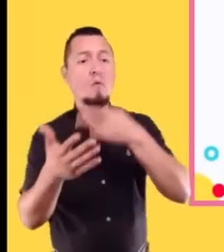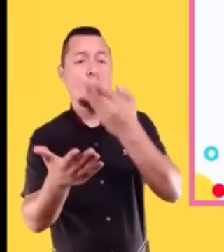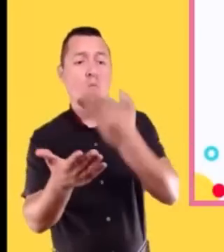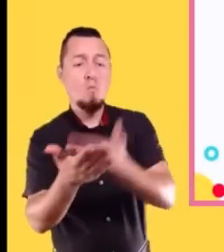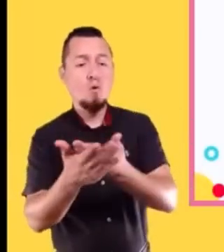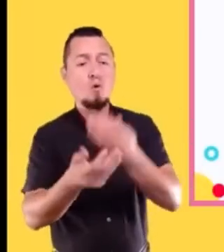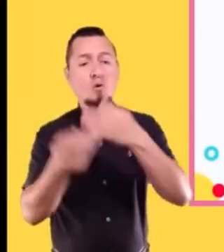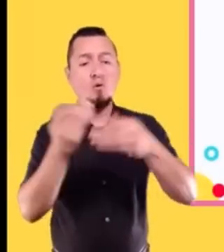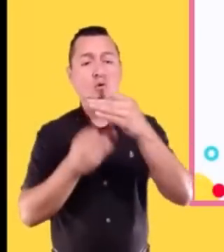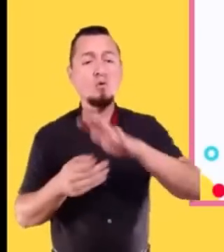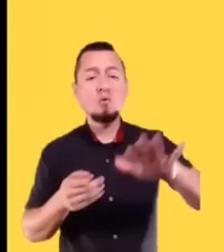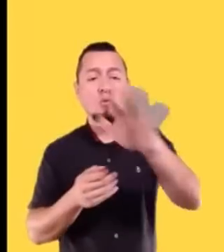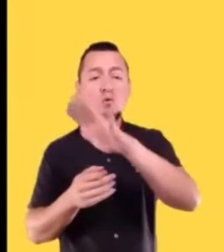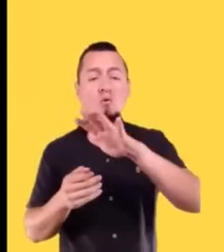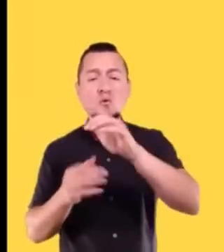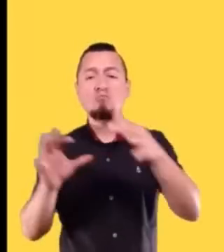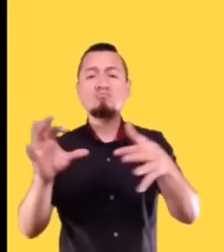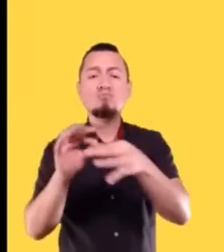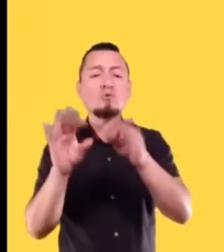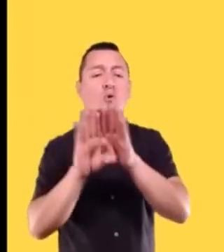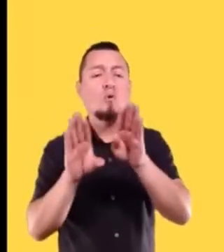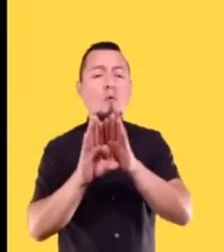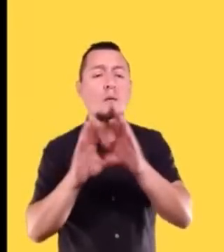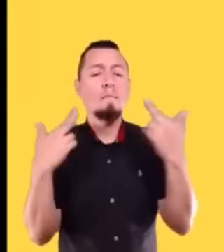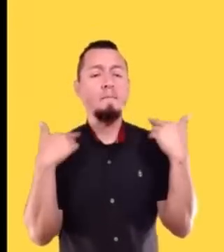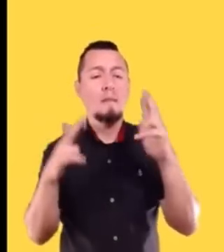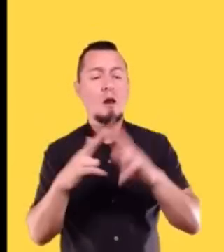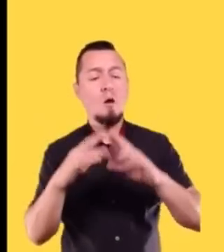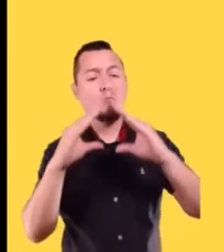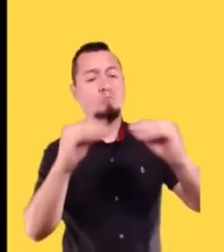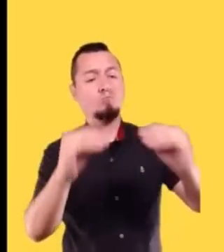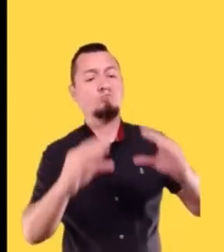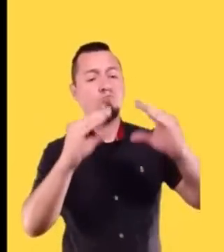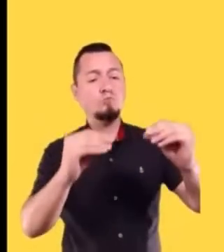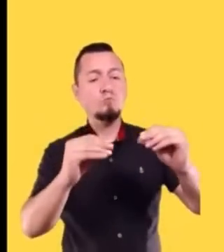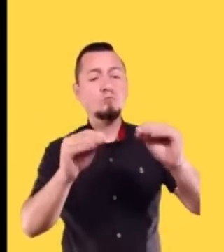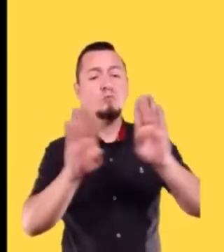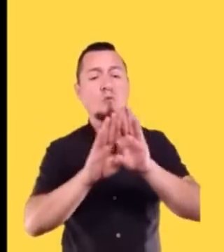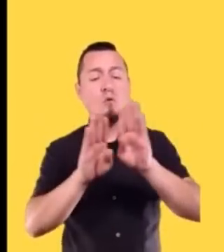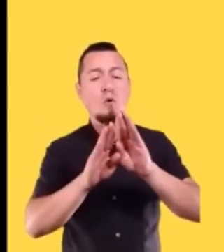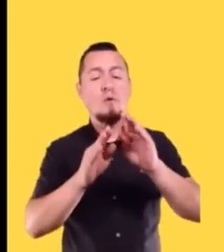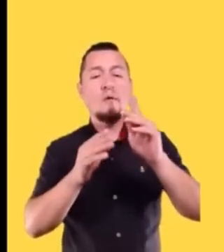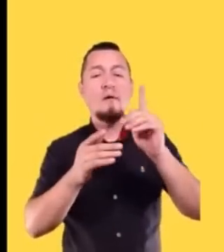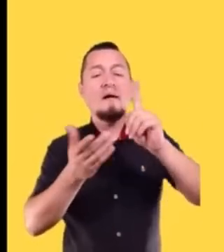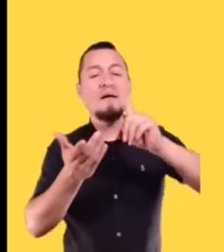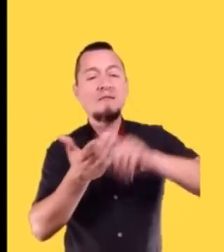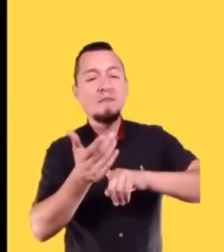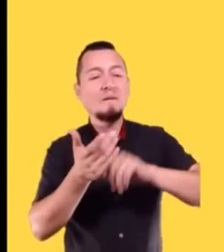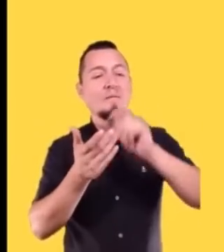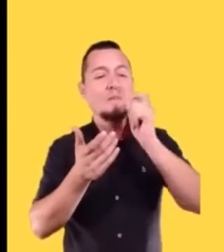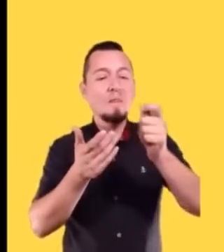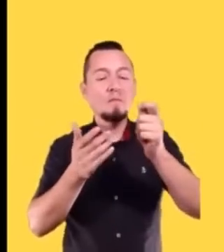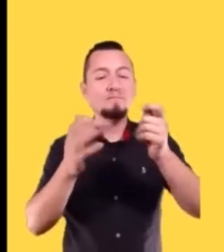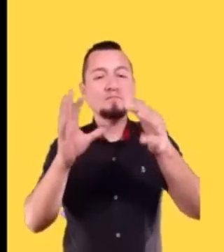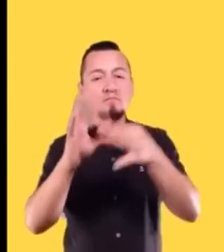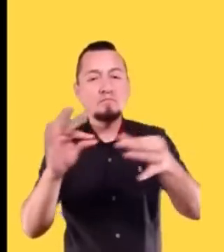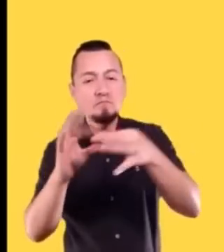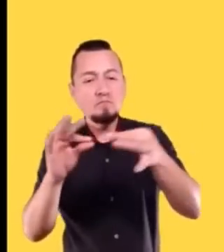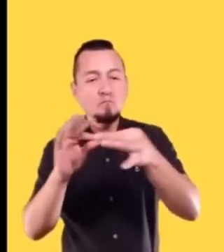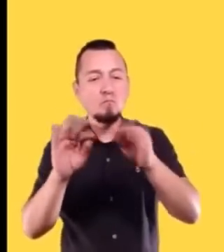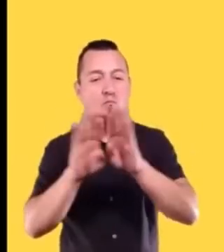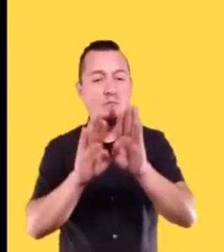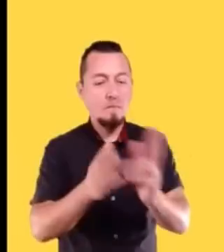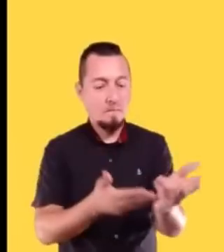varios años en donde el maestro podía complementar los ejercicios de primero a través de fichas. Esto es recortable, el padre